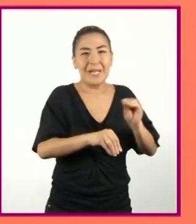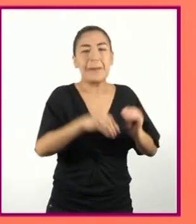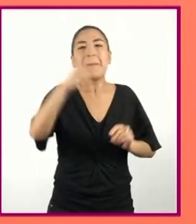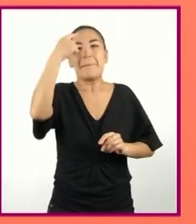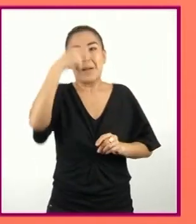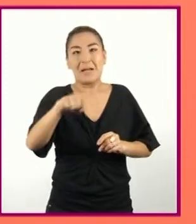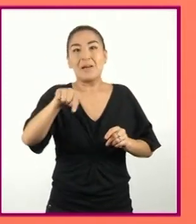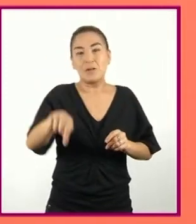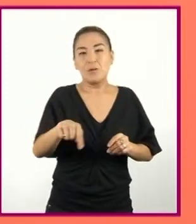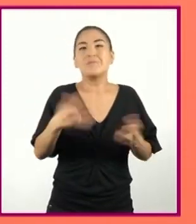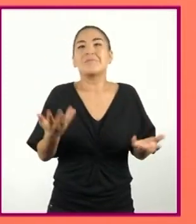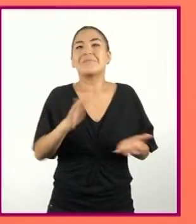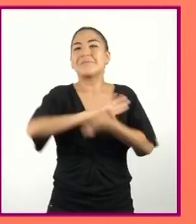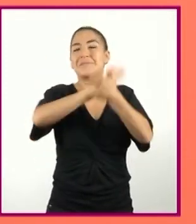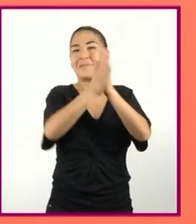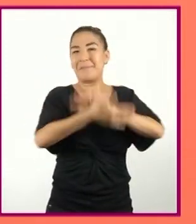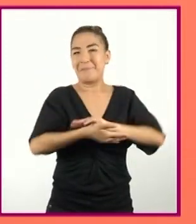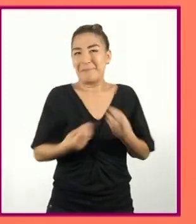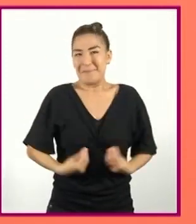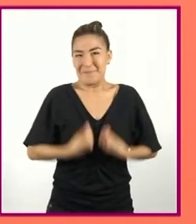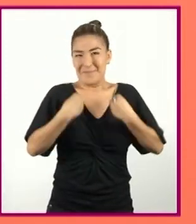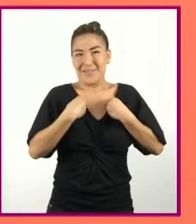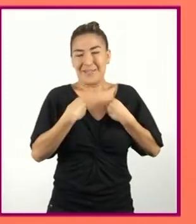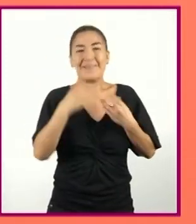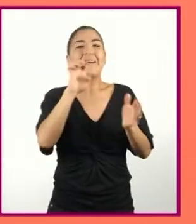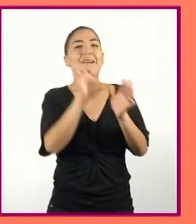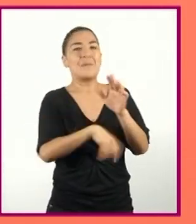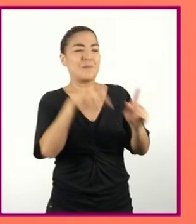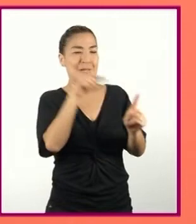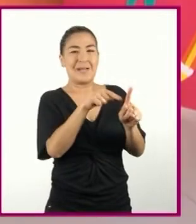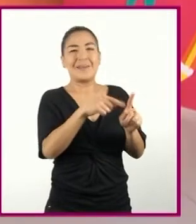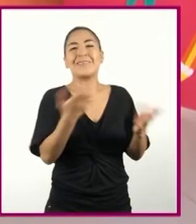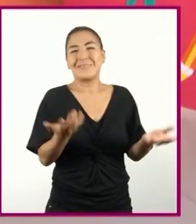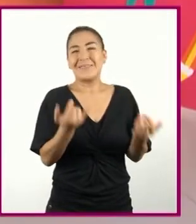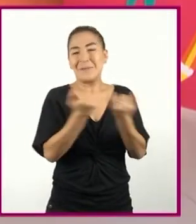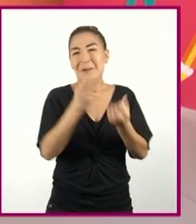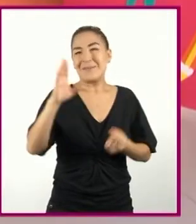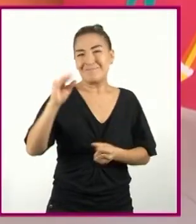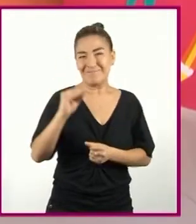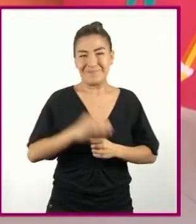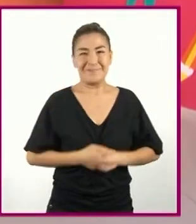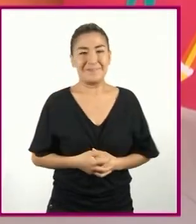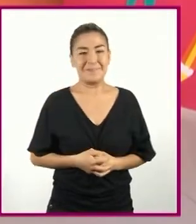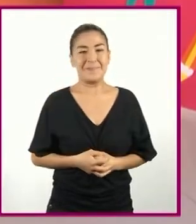a darles vida en un plano real.